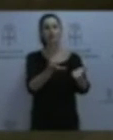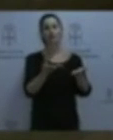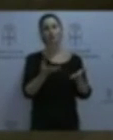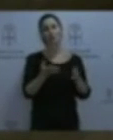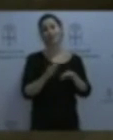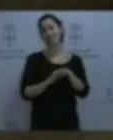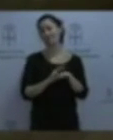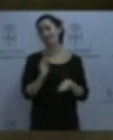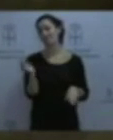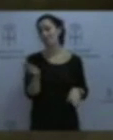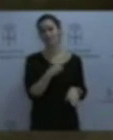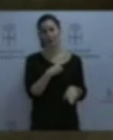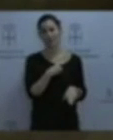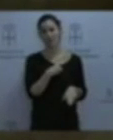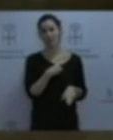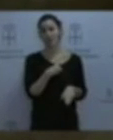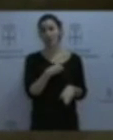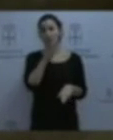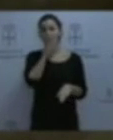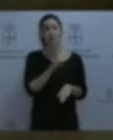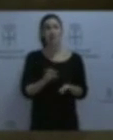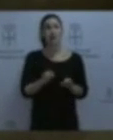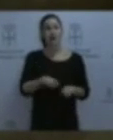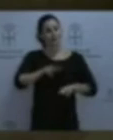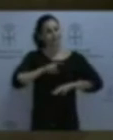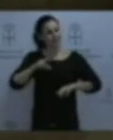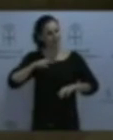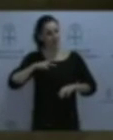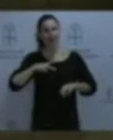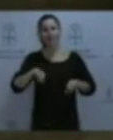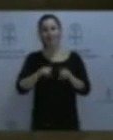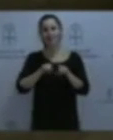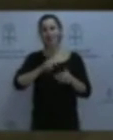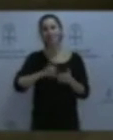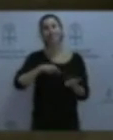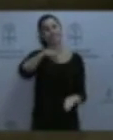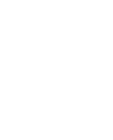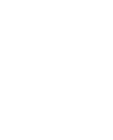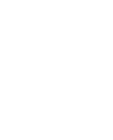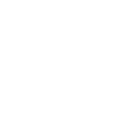pesar, por la cordialidad con la que siempre responde a nuestras preguntas como una exigencia.